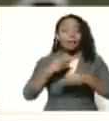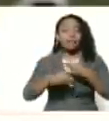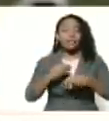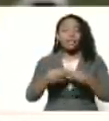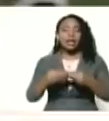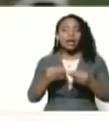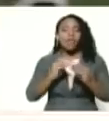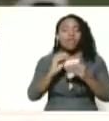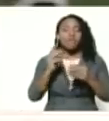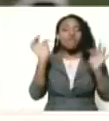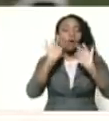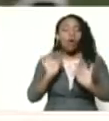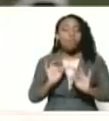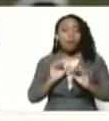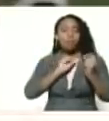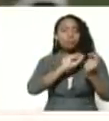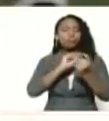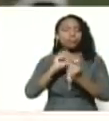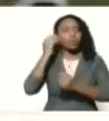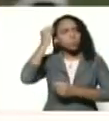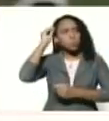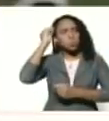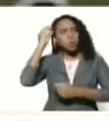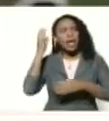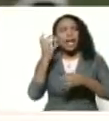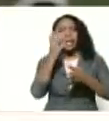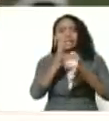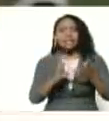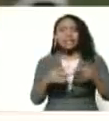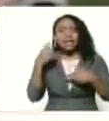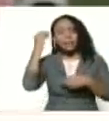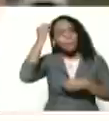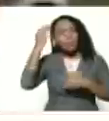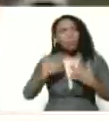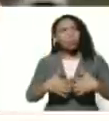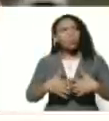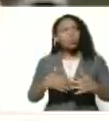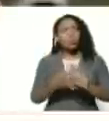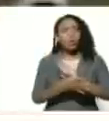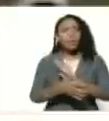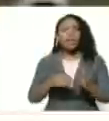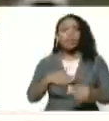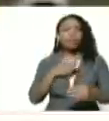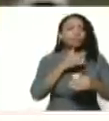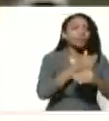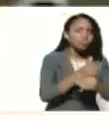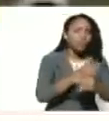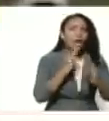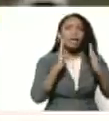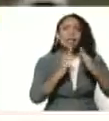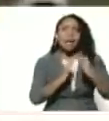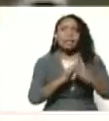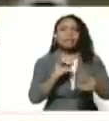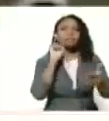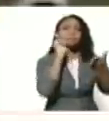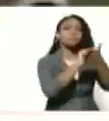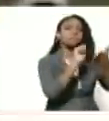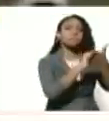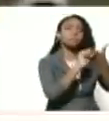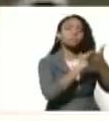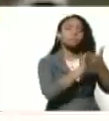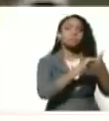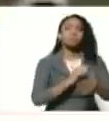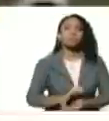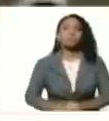estas características, de este calado, de ir al hogar, de tocar la puerta,